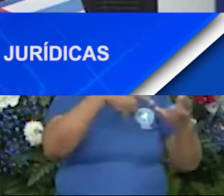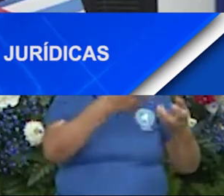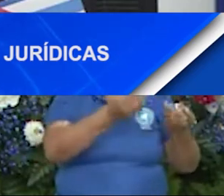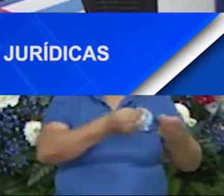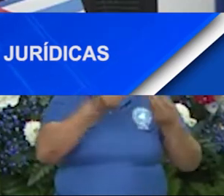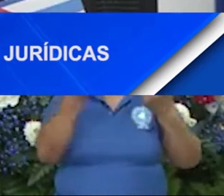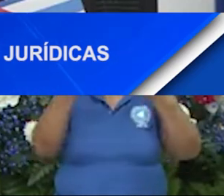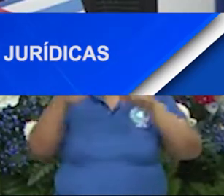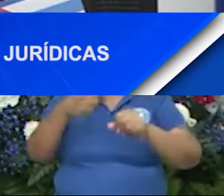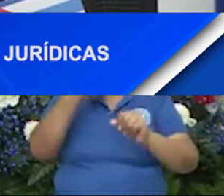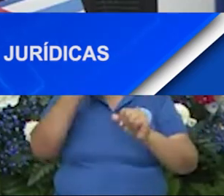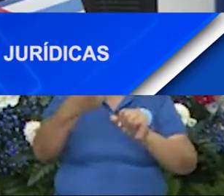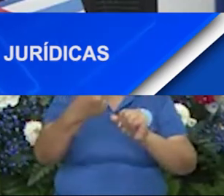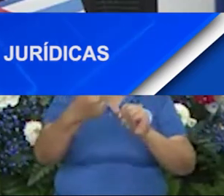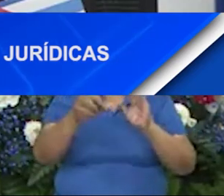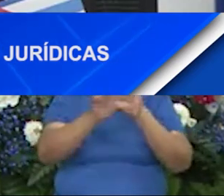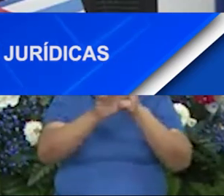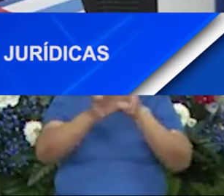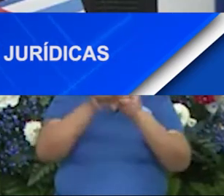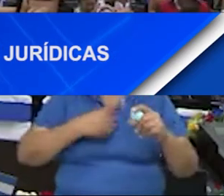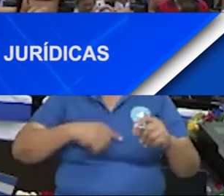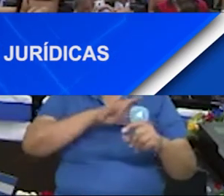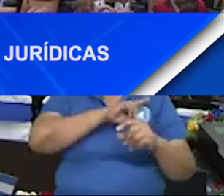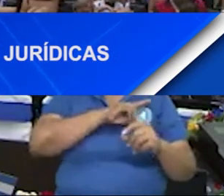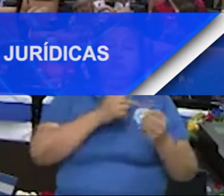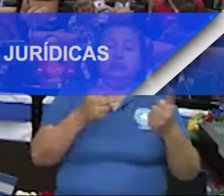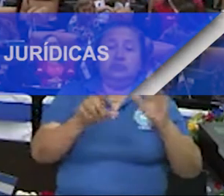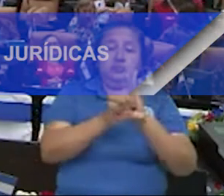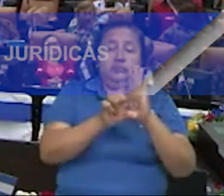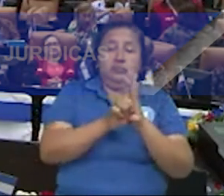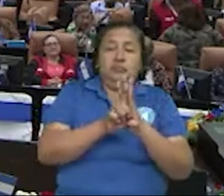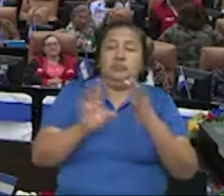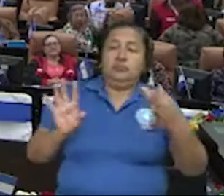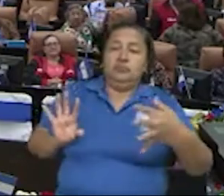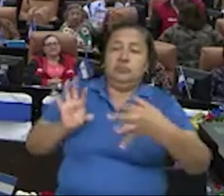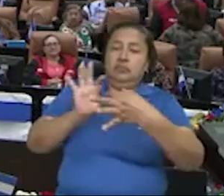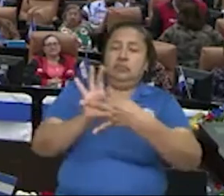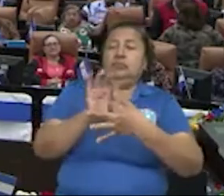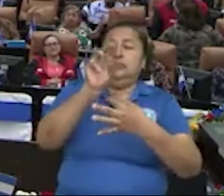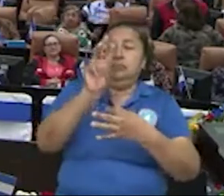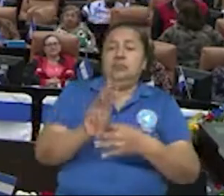destino previsto en la ley de la materia. Noticias 12, Darlene Téllez.